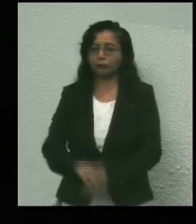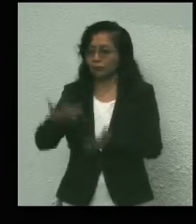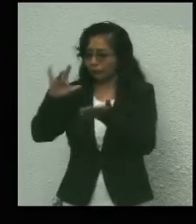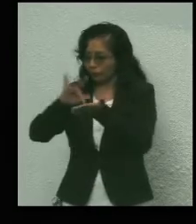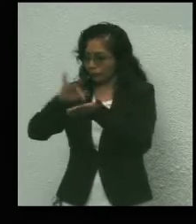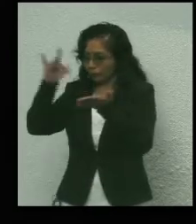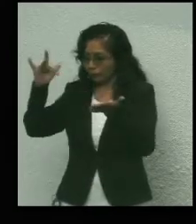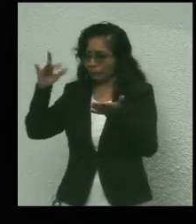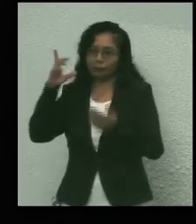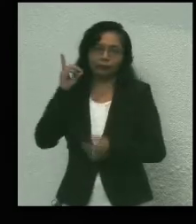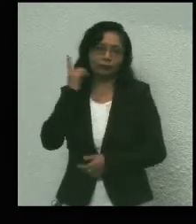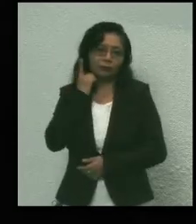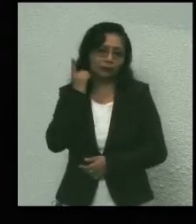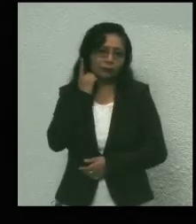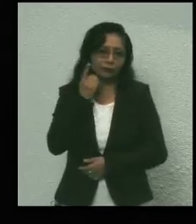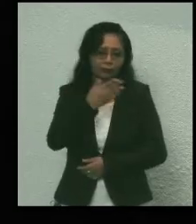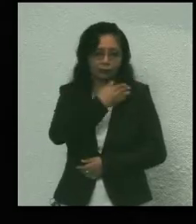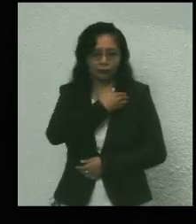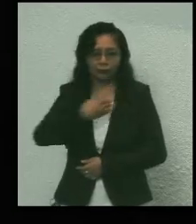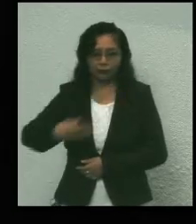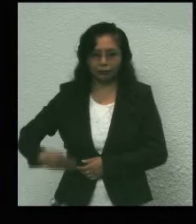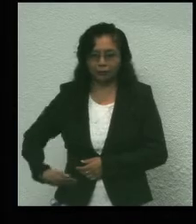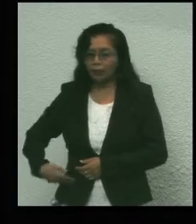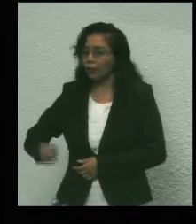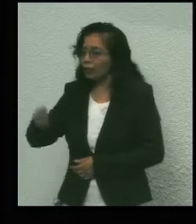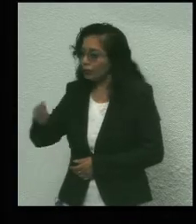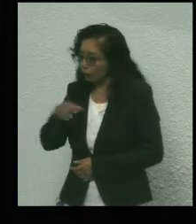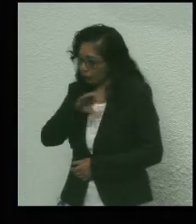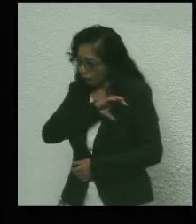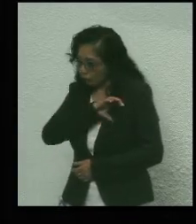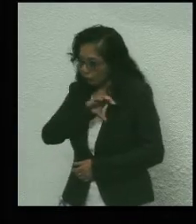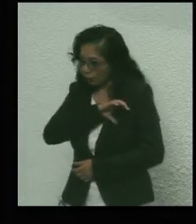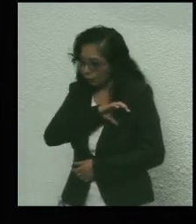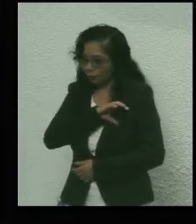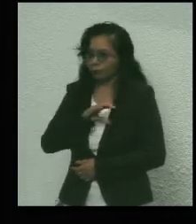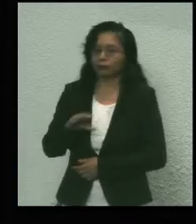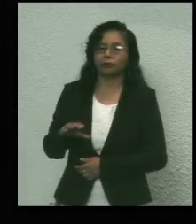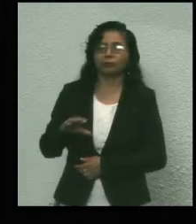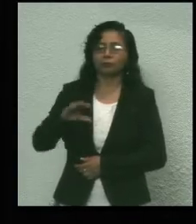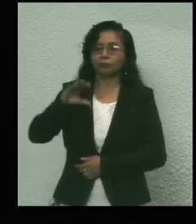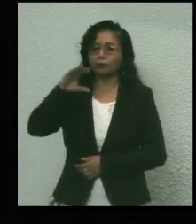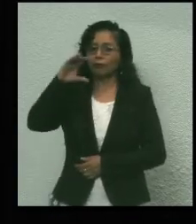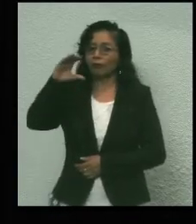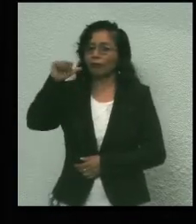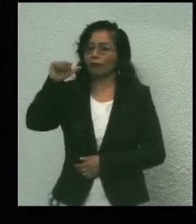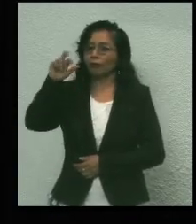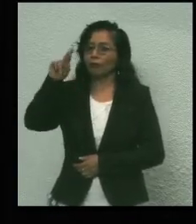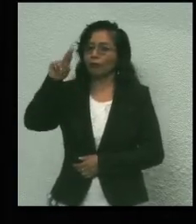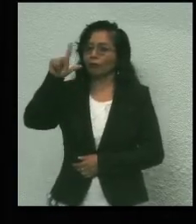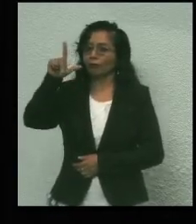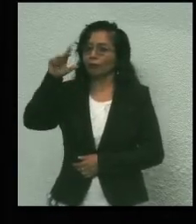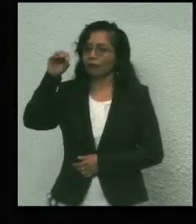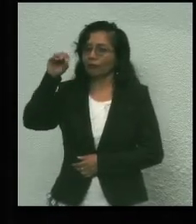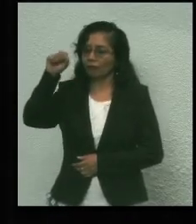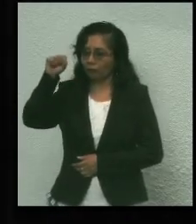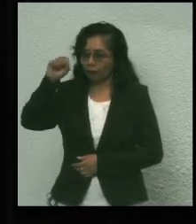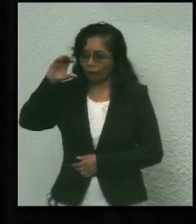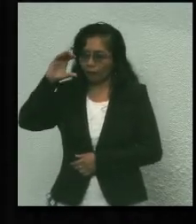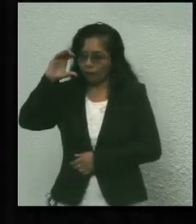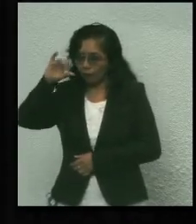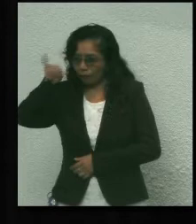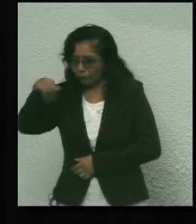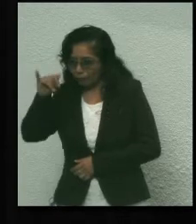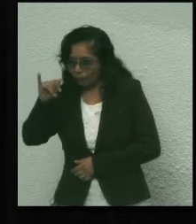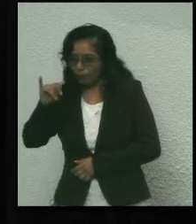Gracias, diputado presidente. Saludo con afecto al gobernador, el contador público, Carlos Manuel Joaquín, Carlos